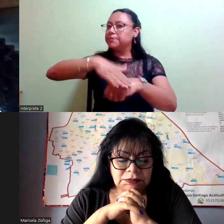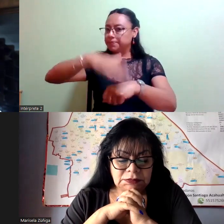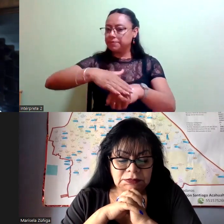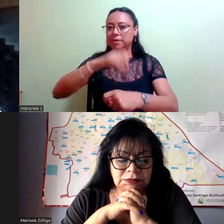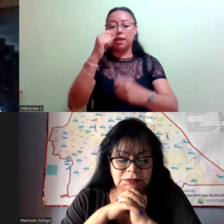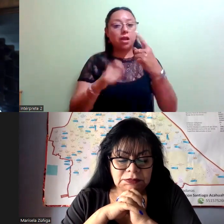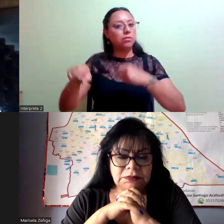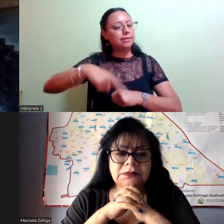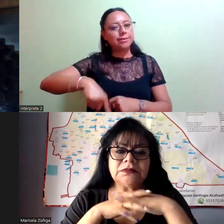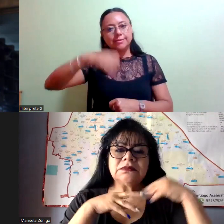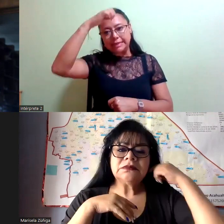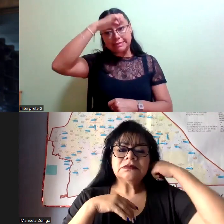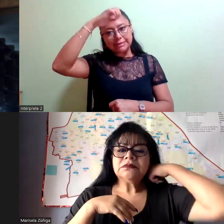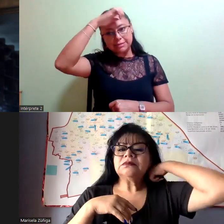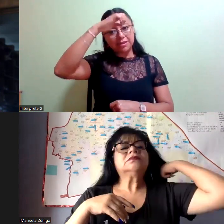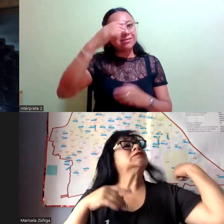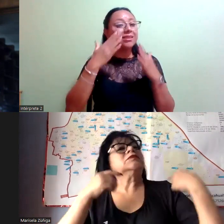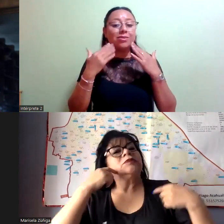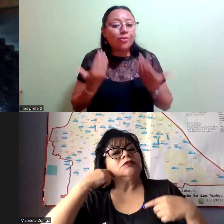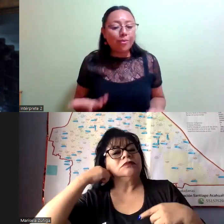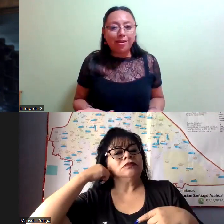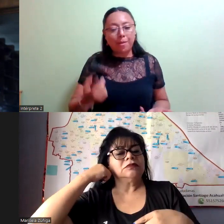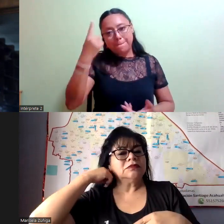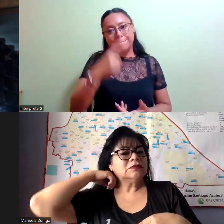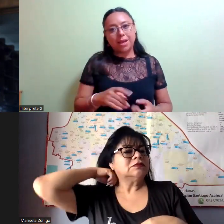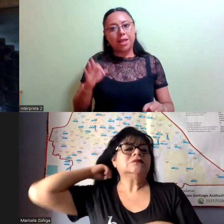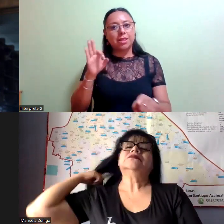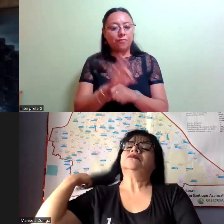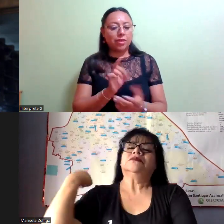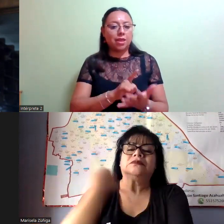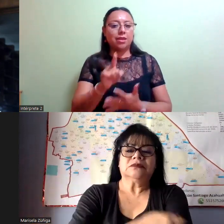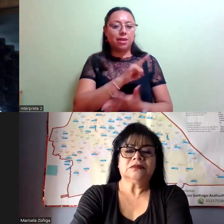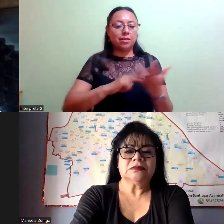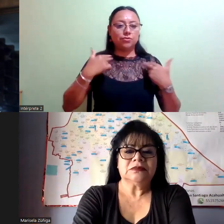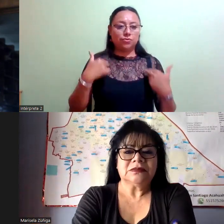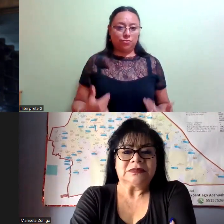carecen de experiencia en la protección y defensa de los derechos humanos.